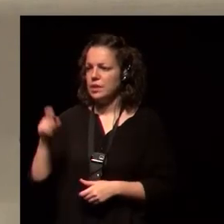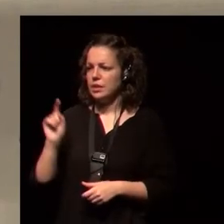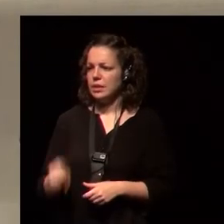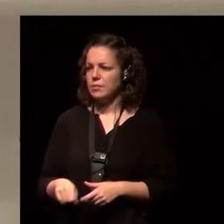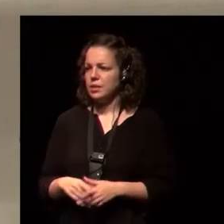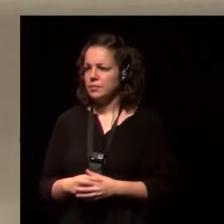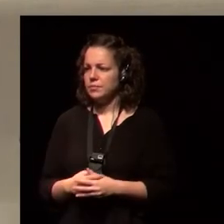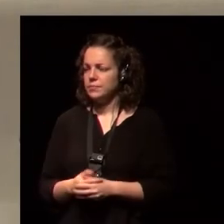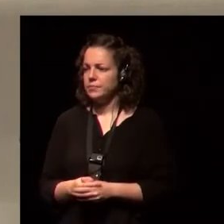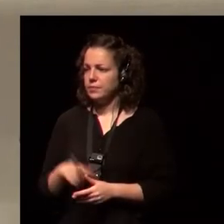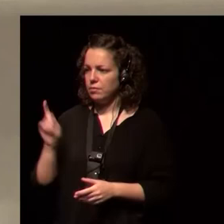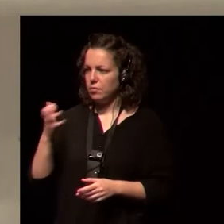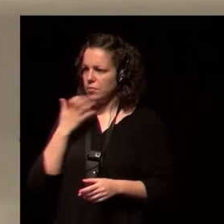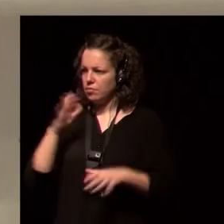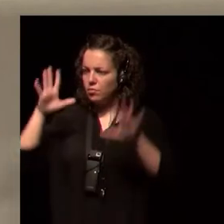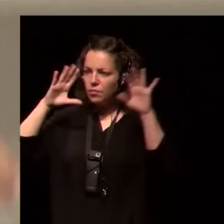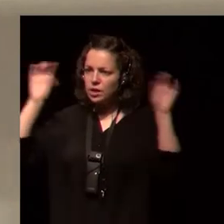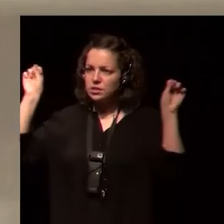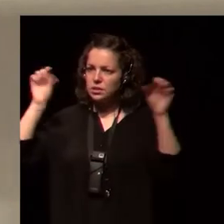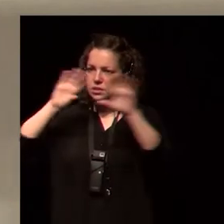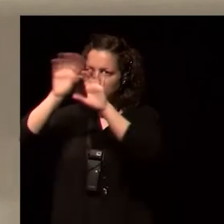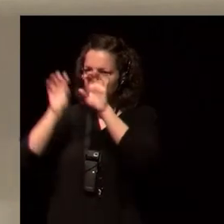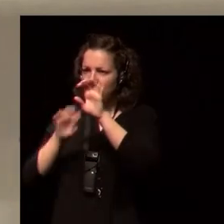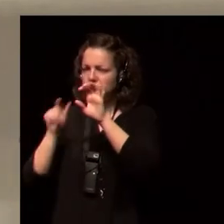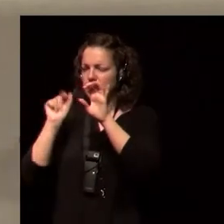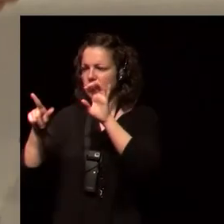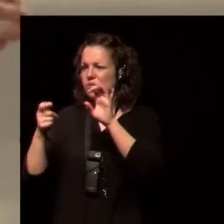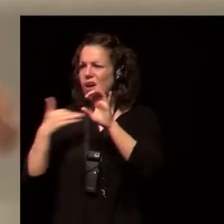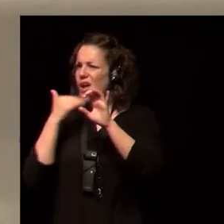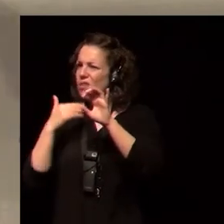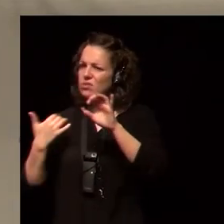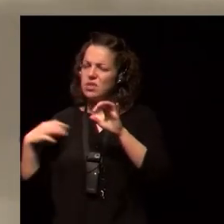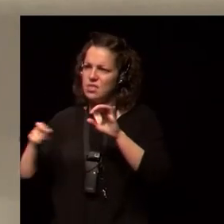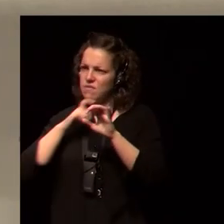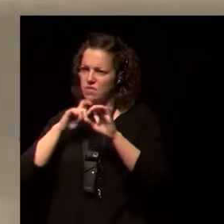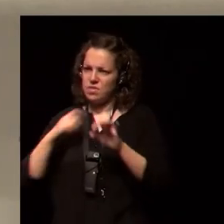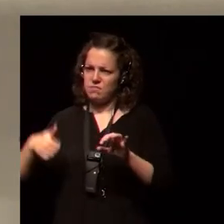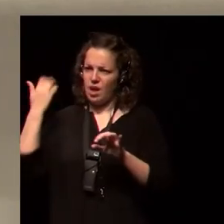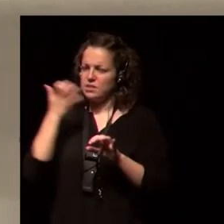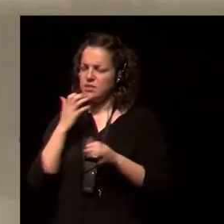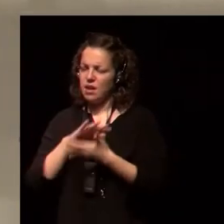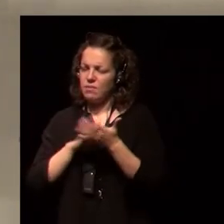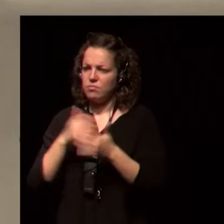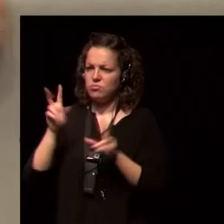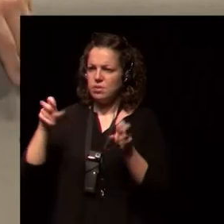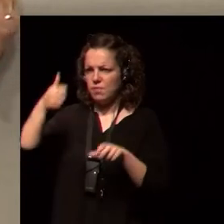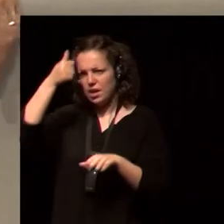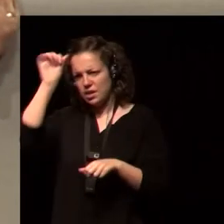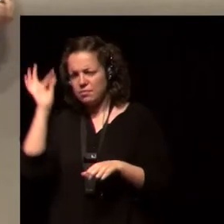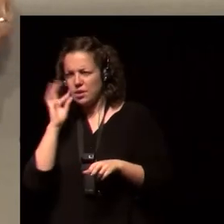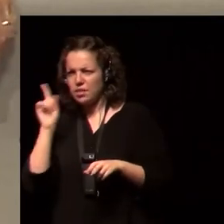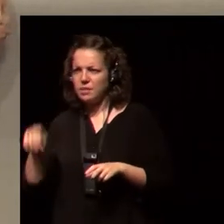en los Países Bajos eso se está convirtiendo en algo muy difícil cuando se habla de género, de raza, y